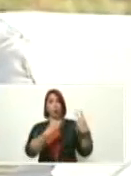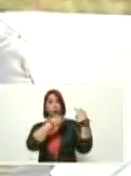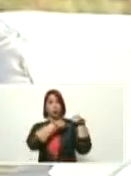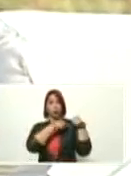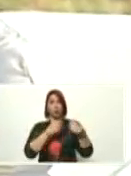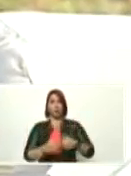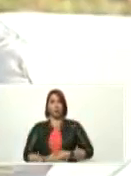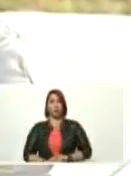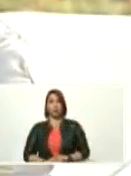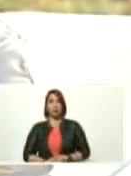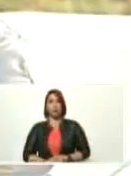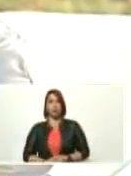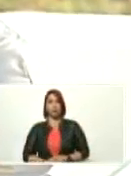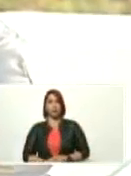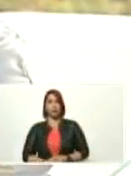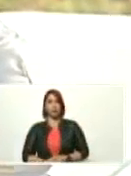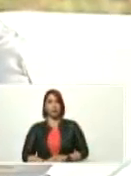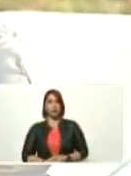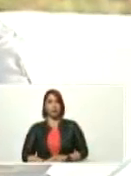Alejandro.